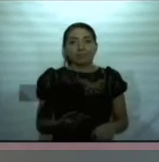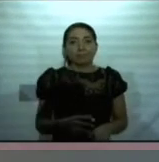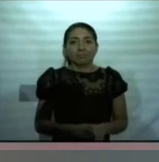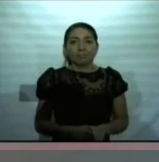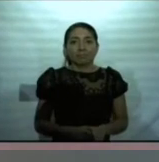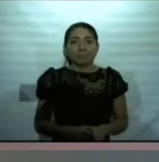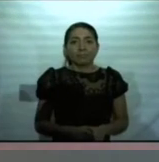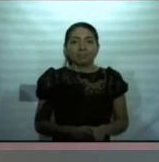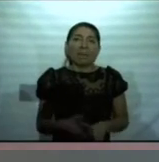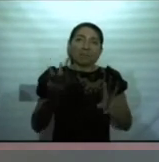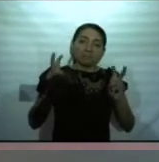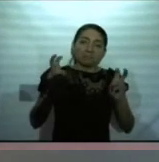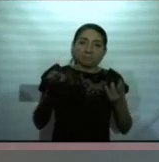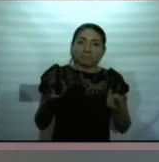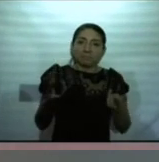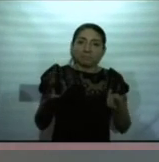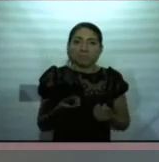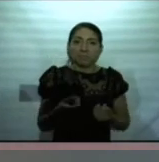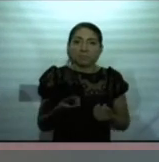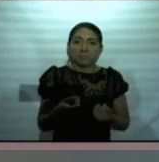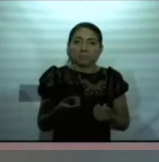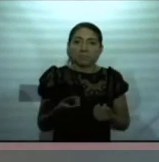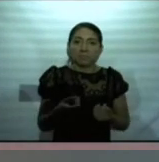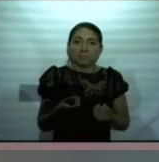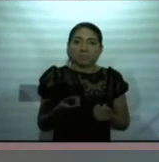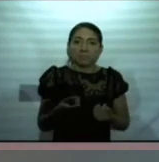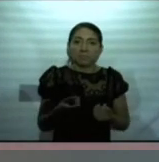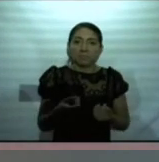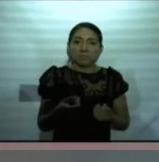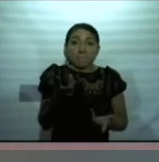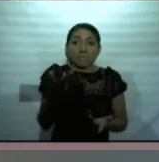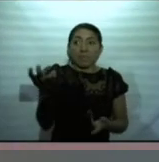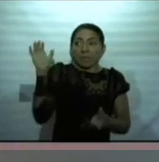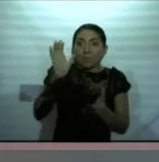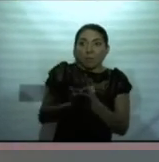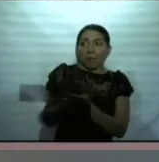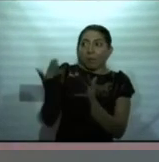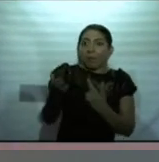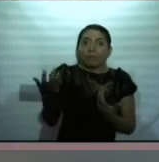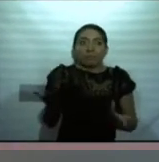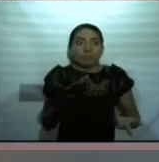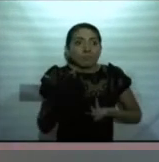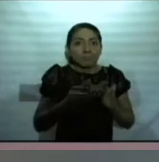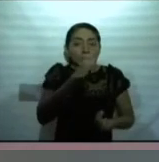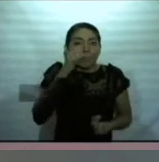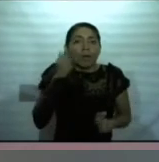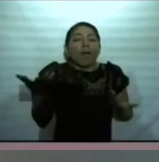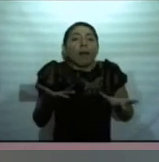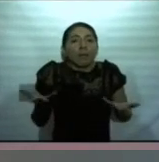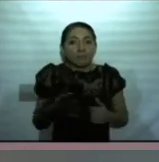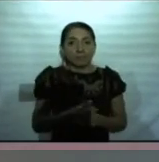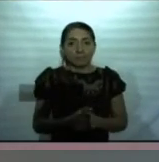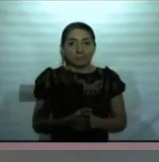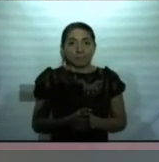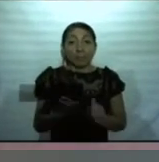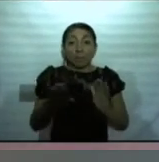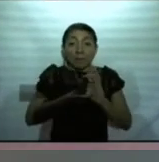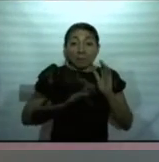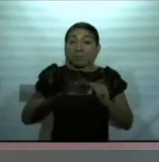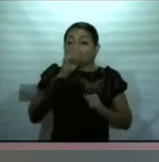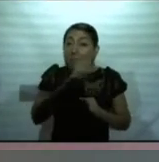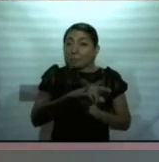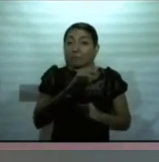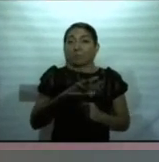Bueno, eso sí se dice, de Benito Juárez sin Margarita más. ¿Qué hubiera sido de los zapatistas, de